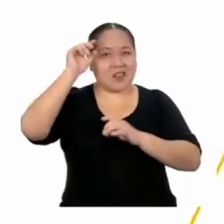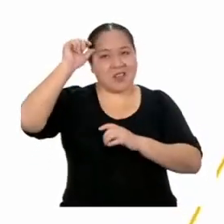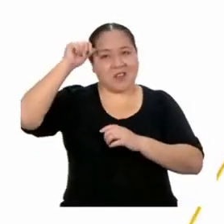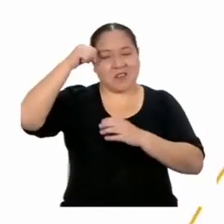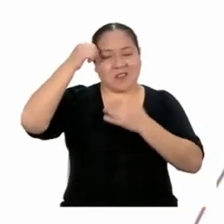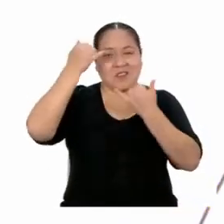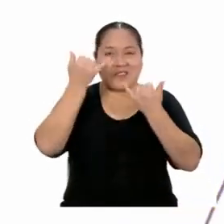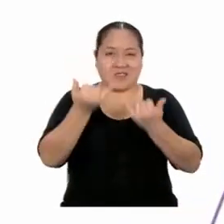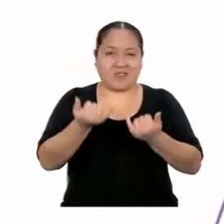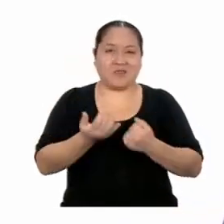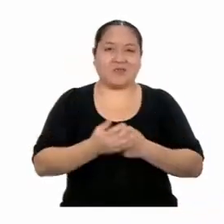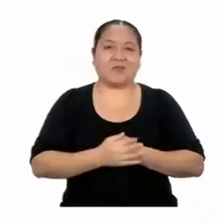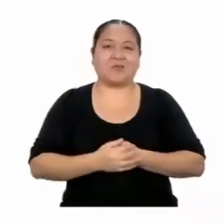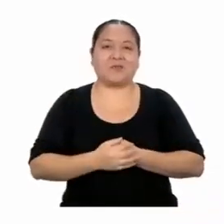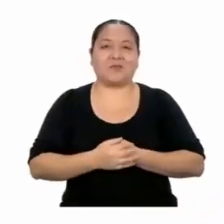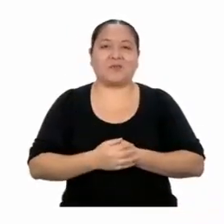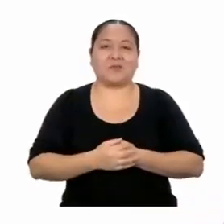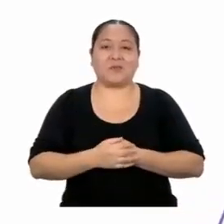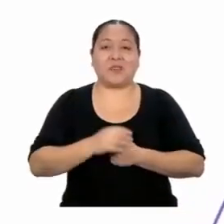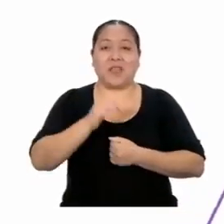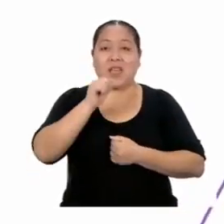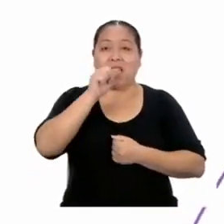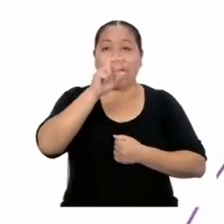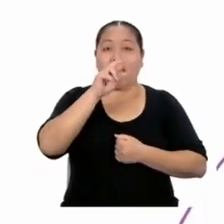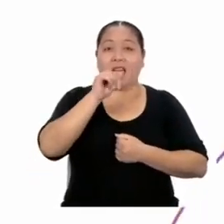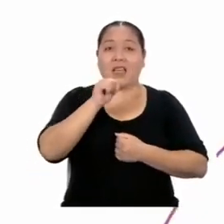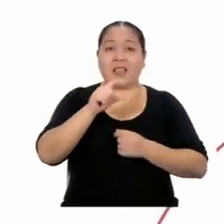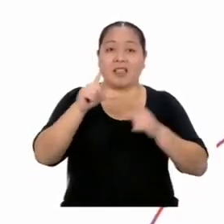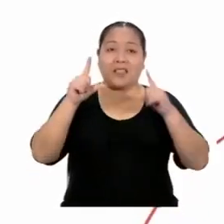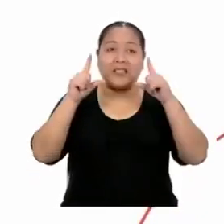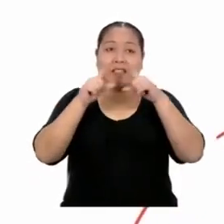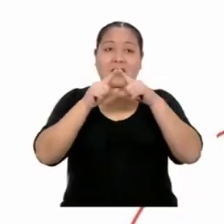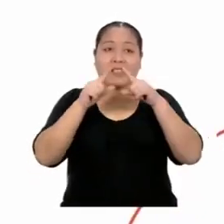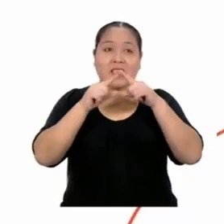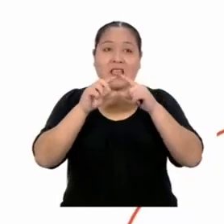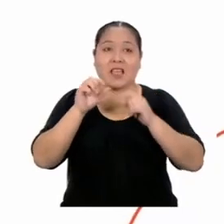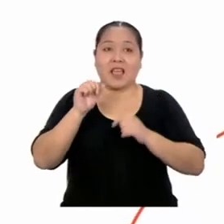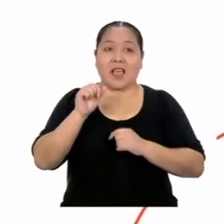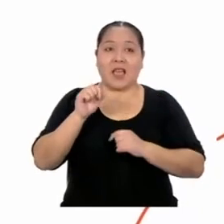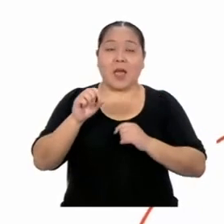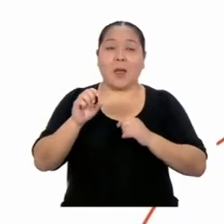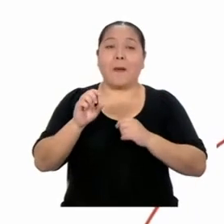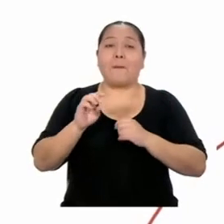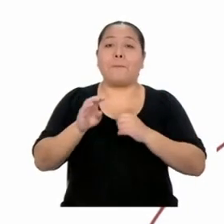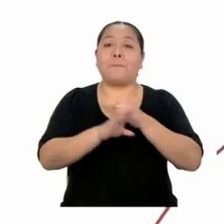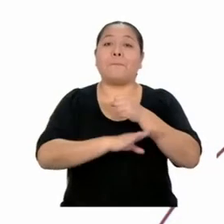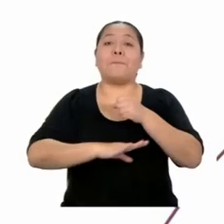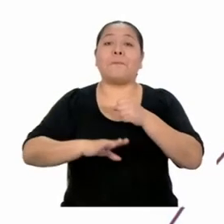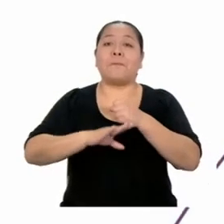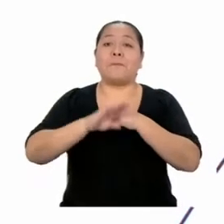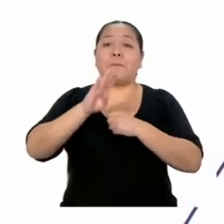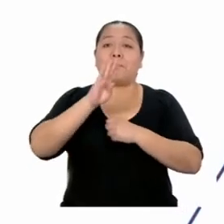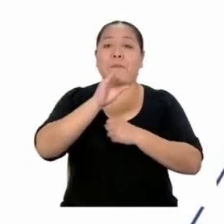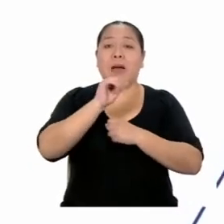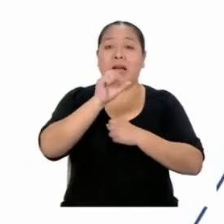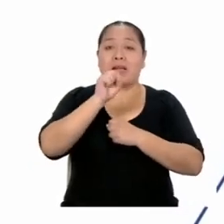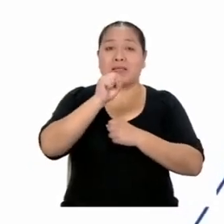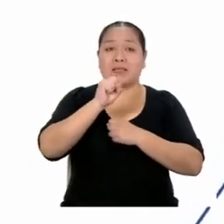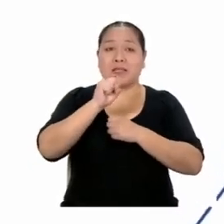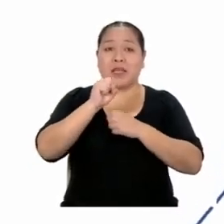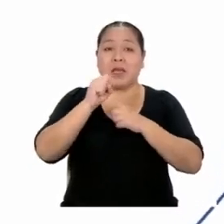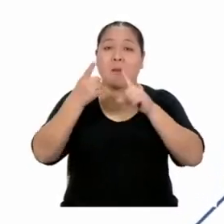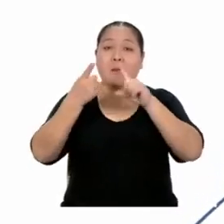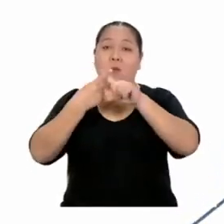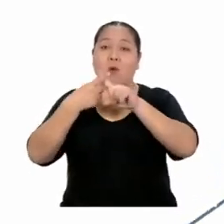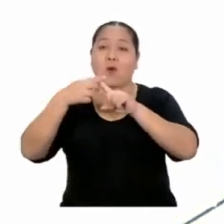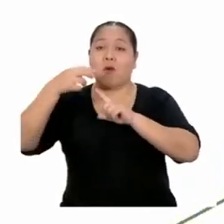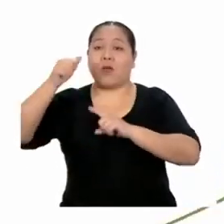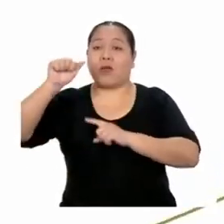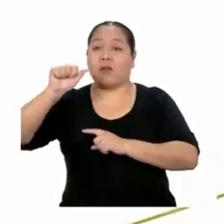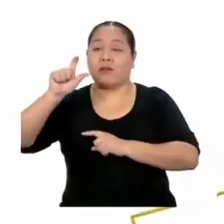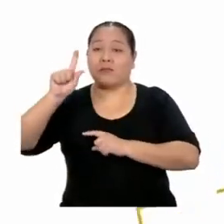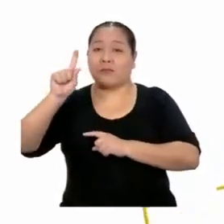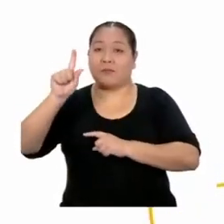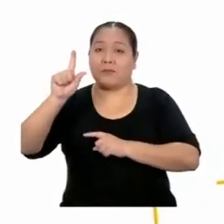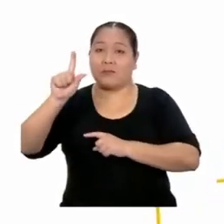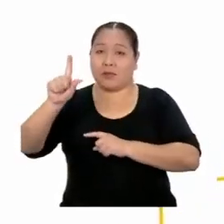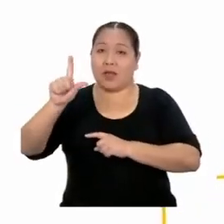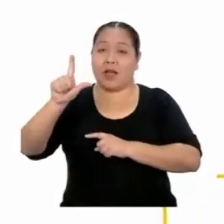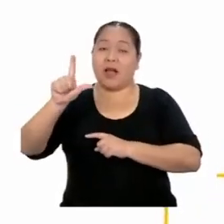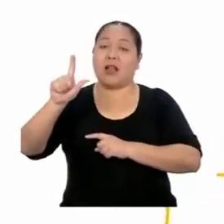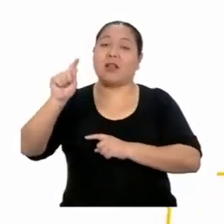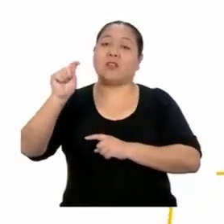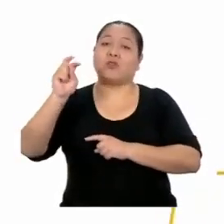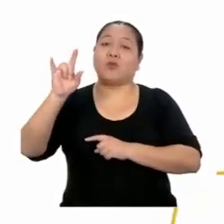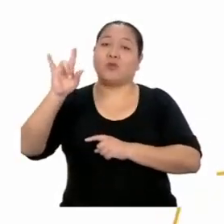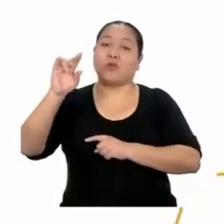recordaremos aquí. El área del triángulo es igual a base por la altura entre 2, donde podemos reemplazar base